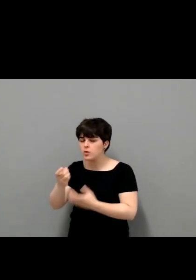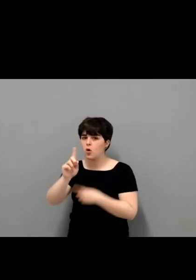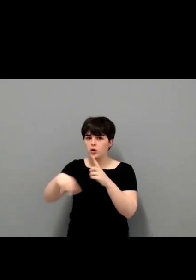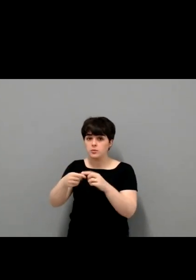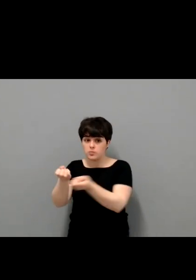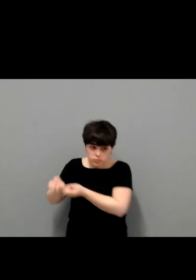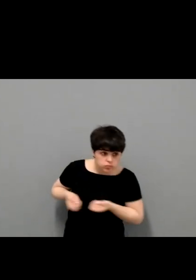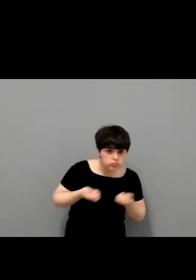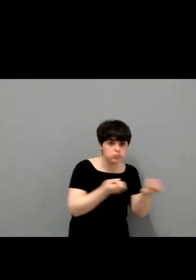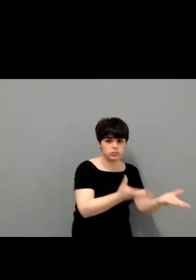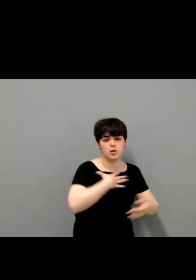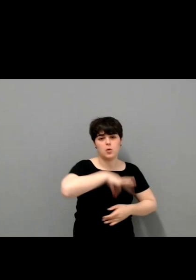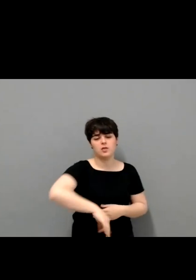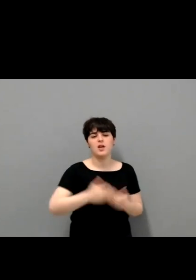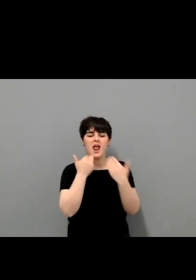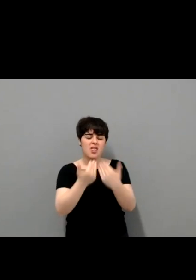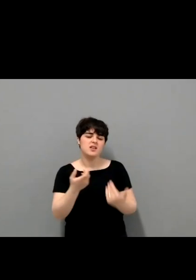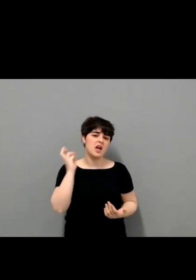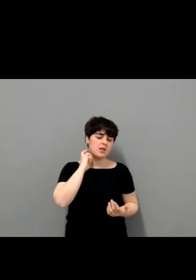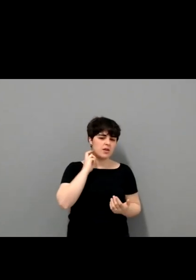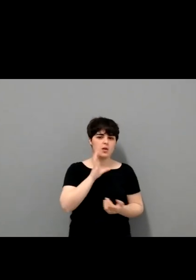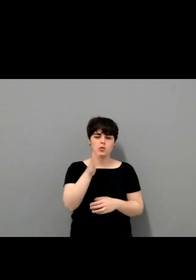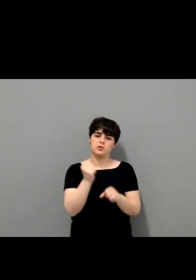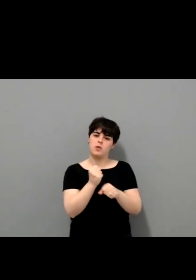Gracias. Y de nuevo a Aspace, mi agradecimiento por su